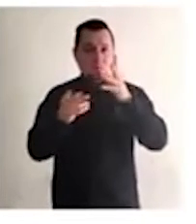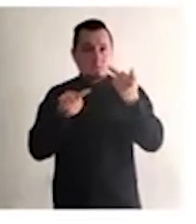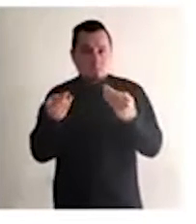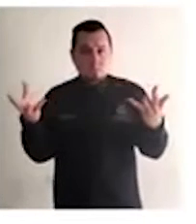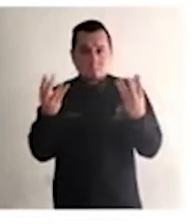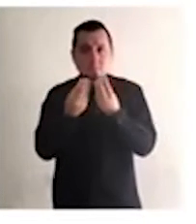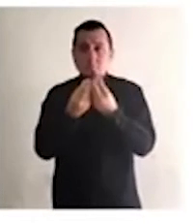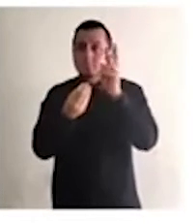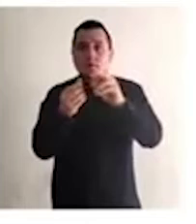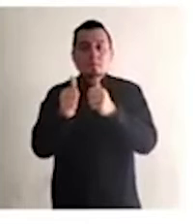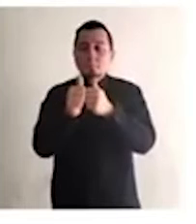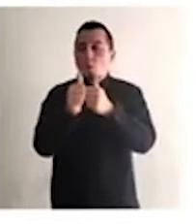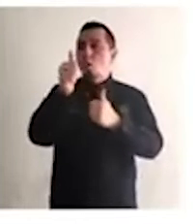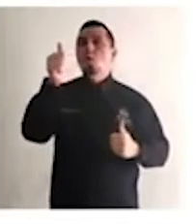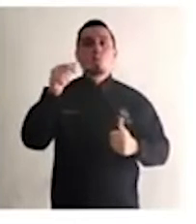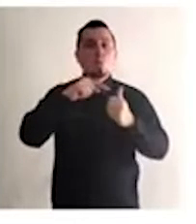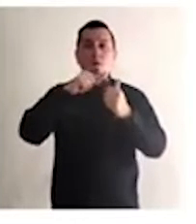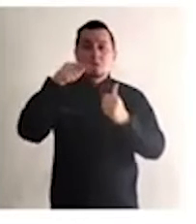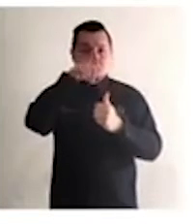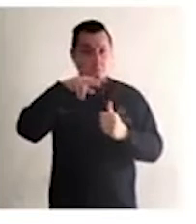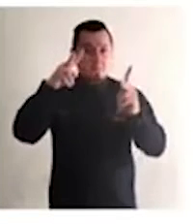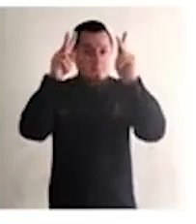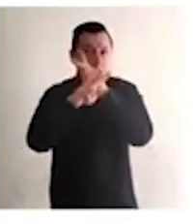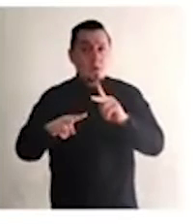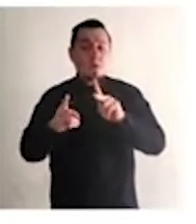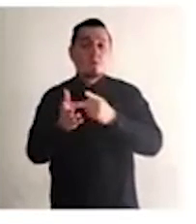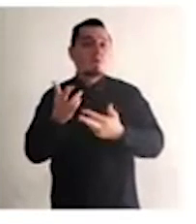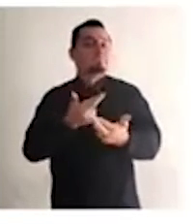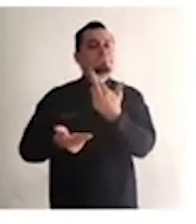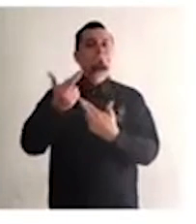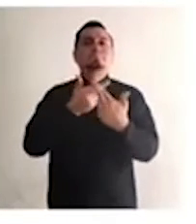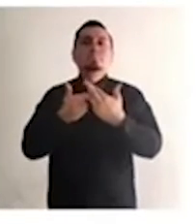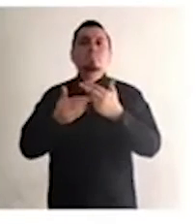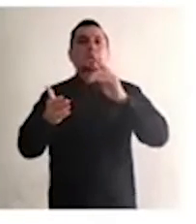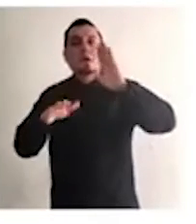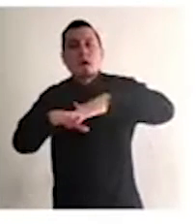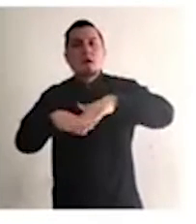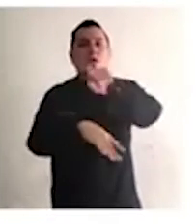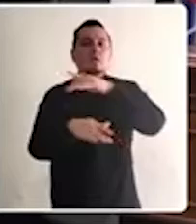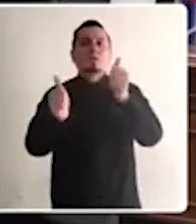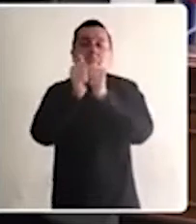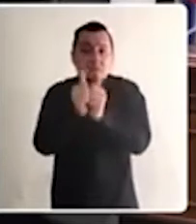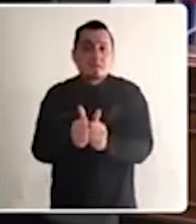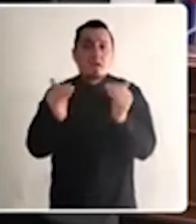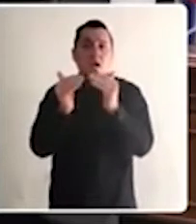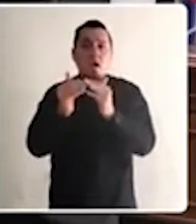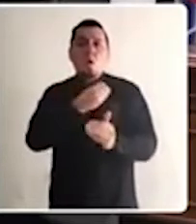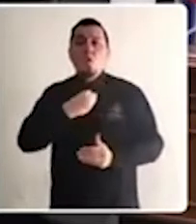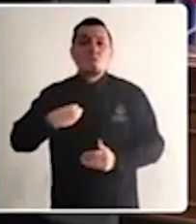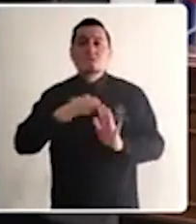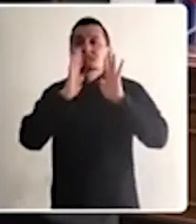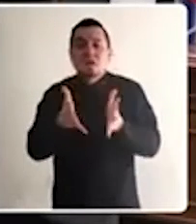de hospitales rebasan el límite establecido, debemos retornar a medidas más estrictas de aislamiento. El